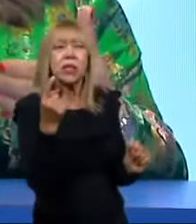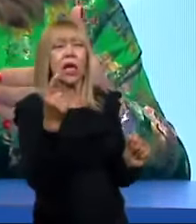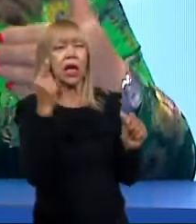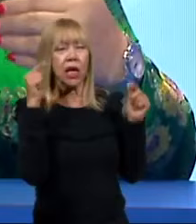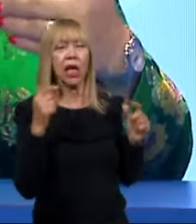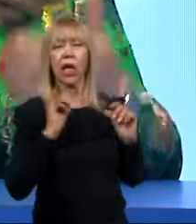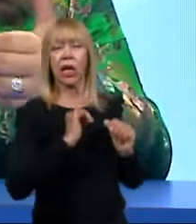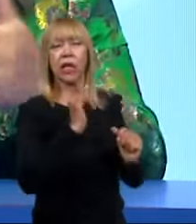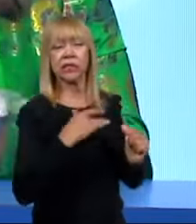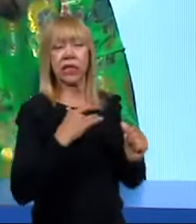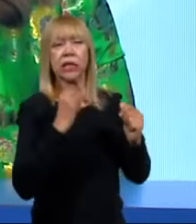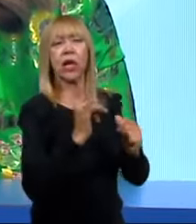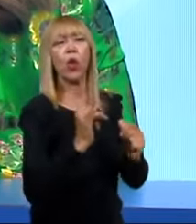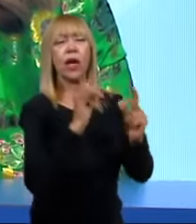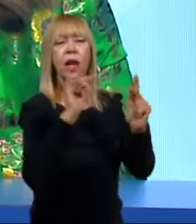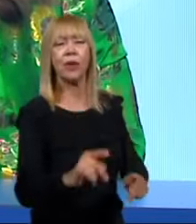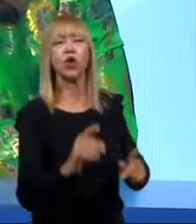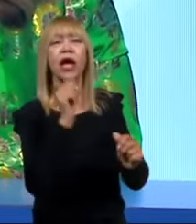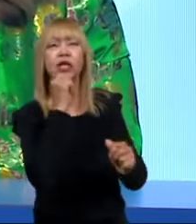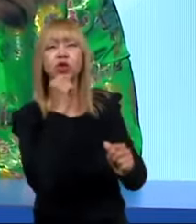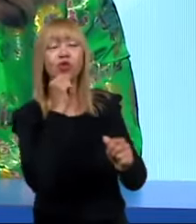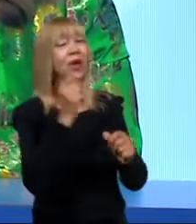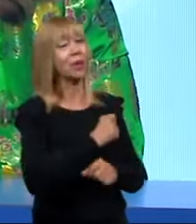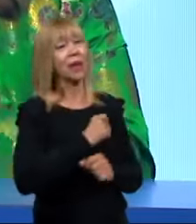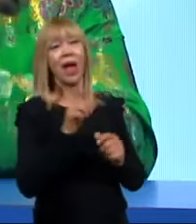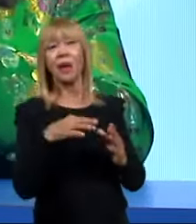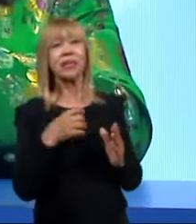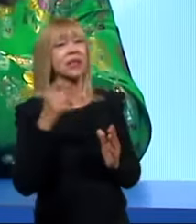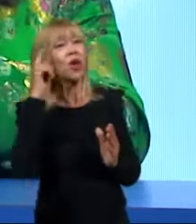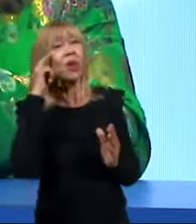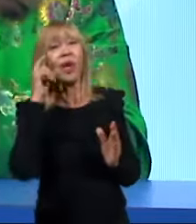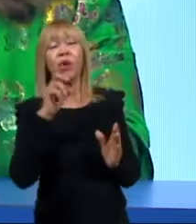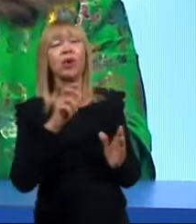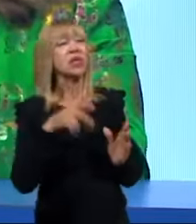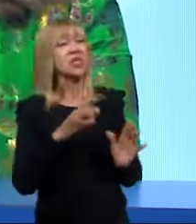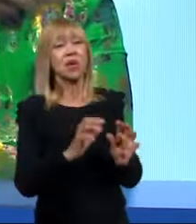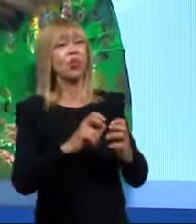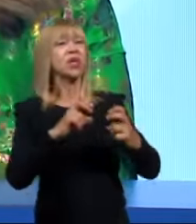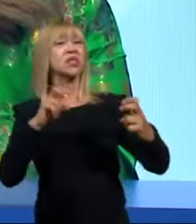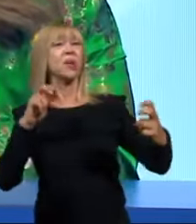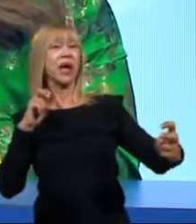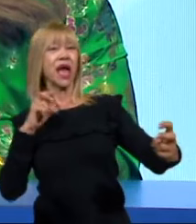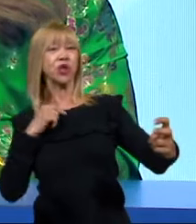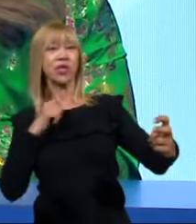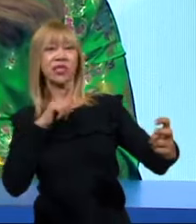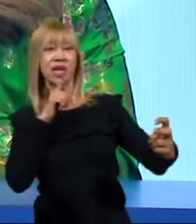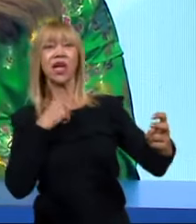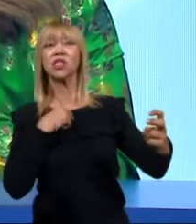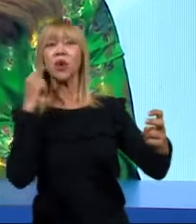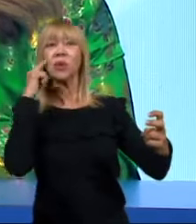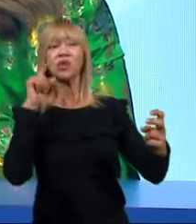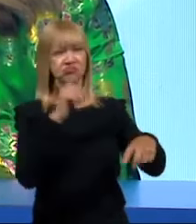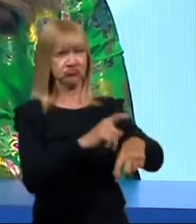en los zapatos y en la piel del que sufre. Lamentablemente, a veces el gobierno se siente demasiado separado de esa realidad. Y yo creo que